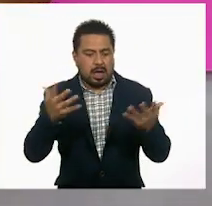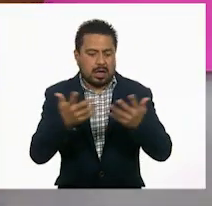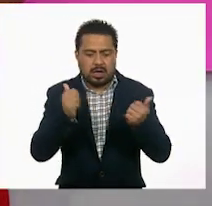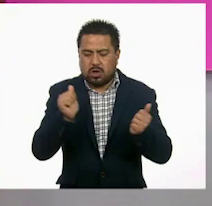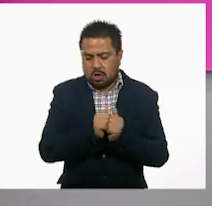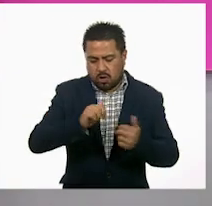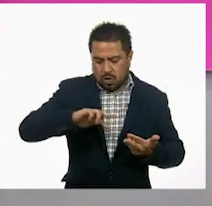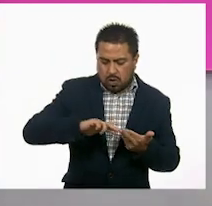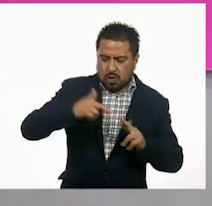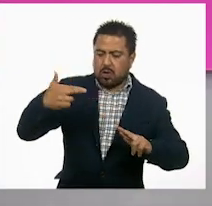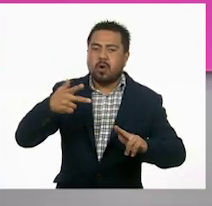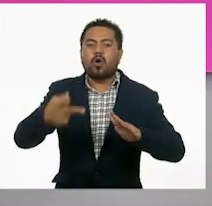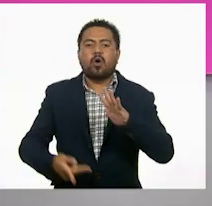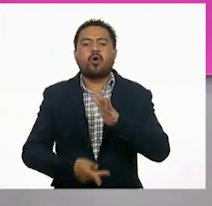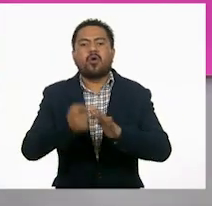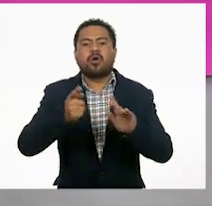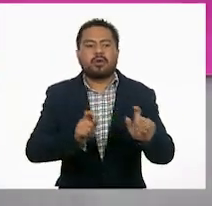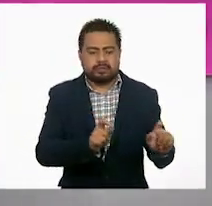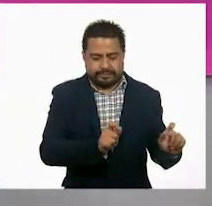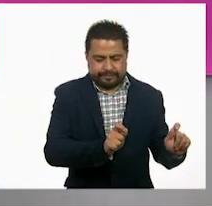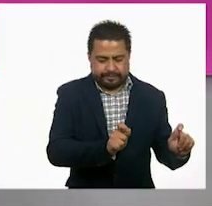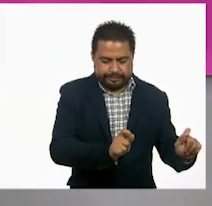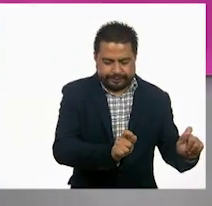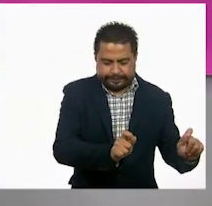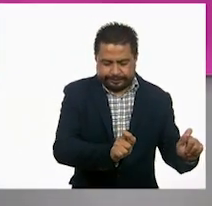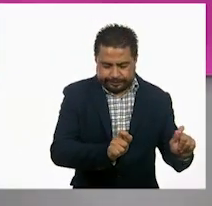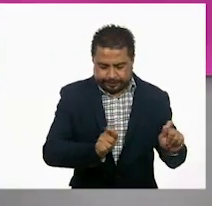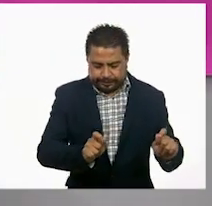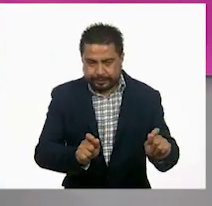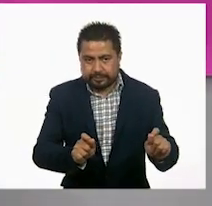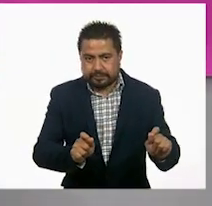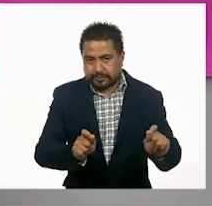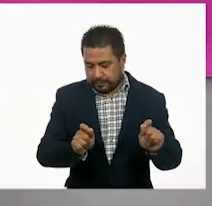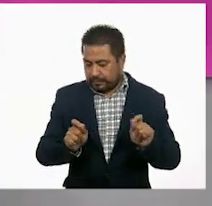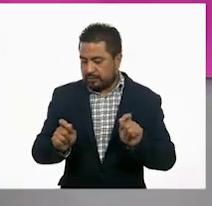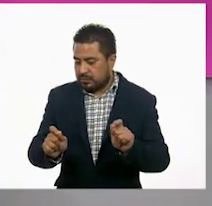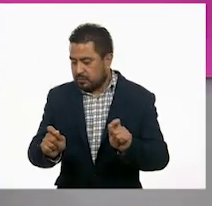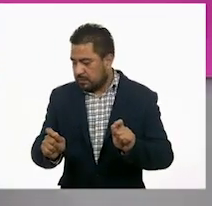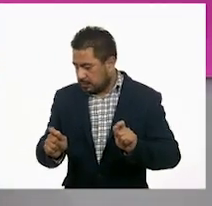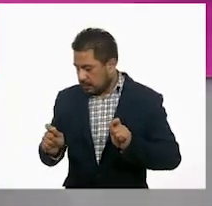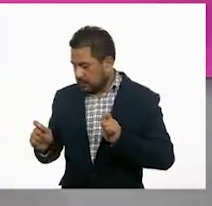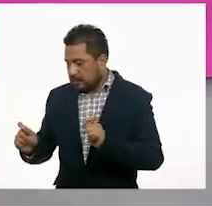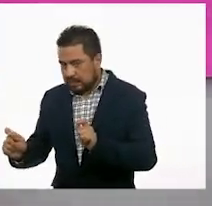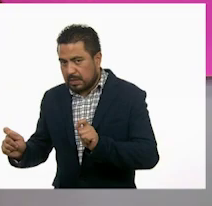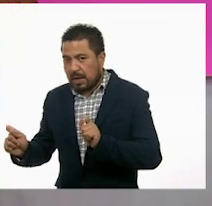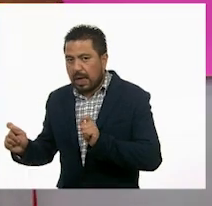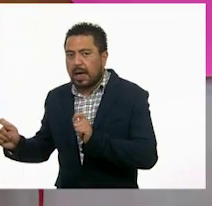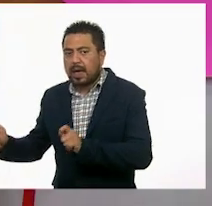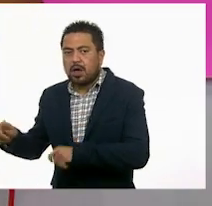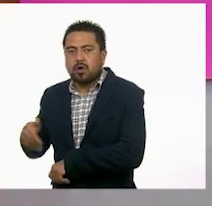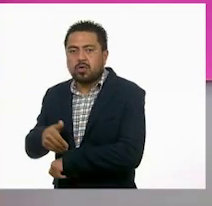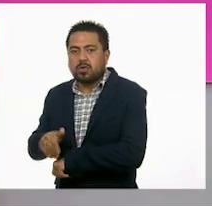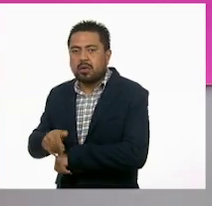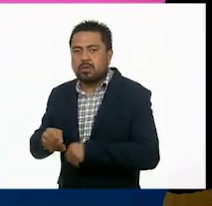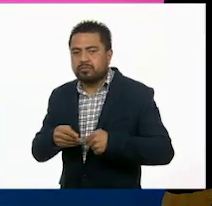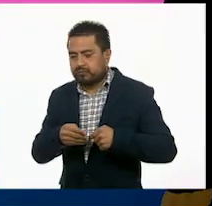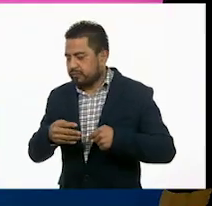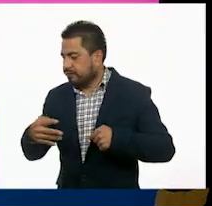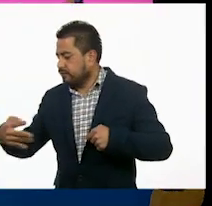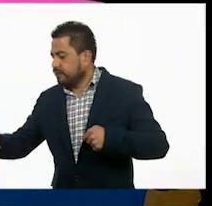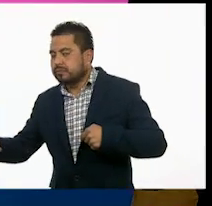cordón. Y volvemos a marcar cada segmento en esta escala numérica.